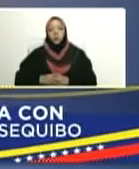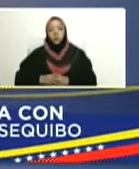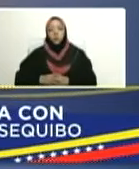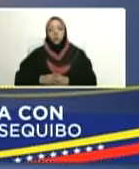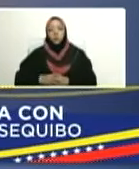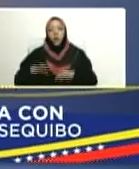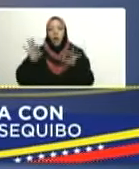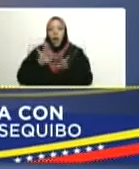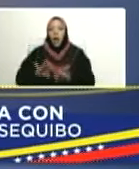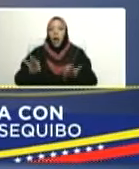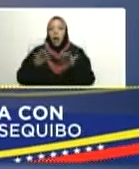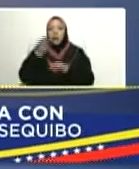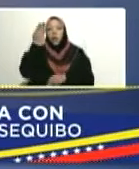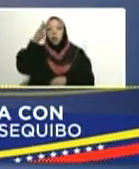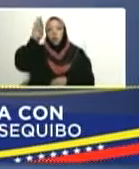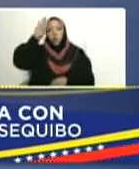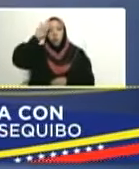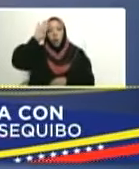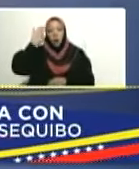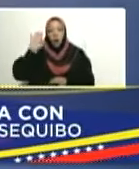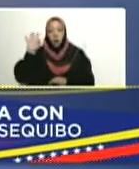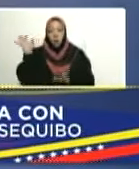Que nadie lo dude.